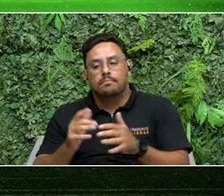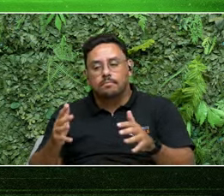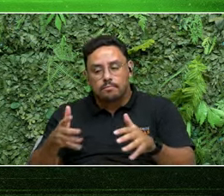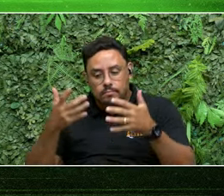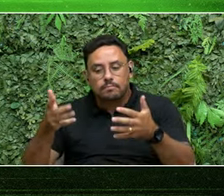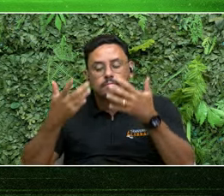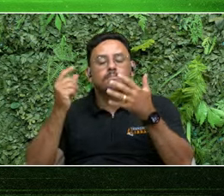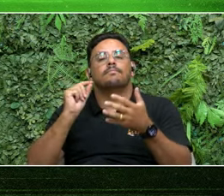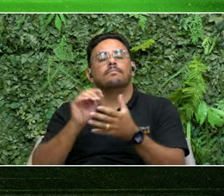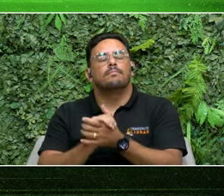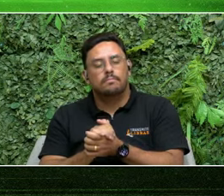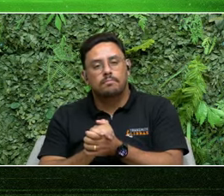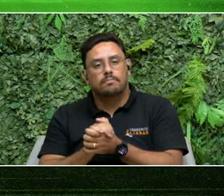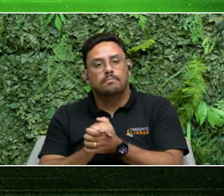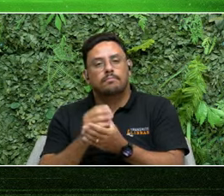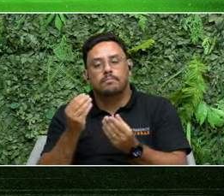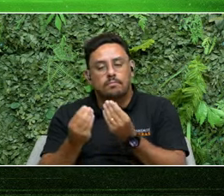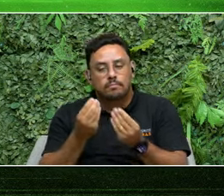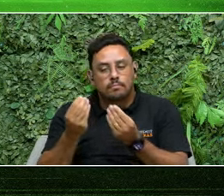dioo